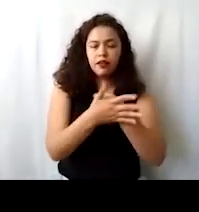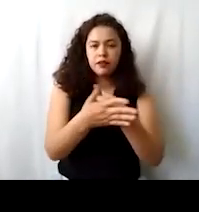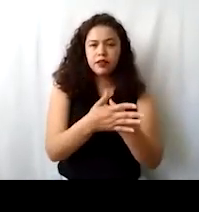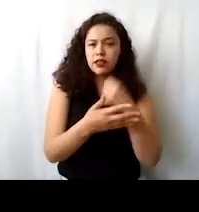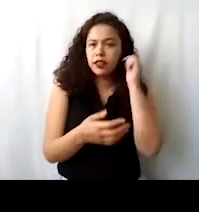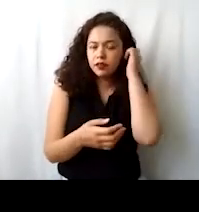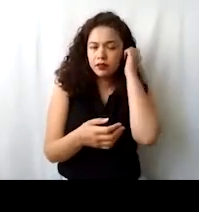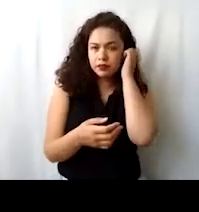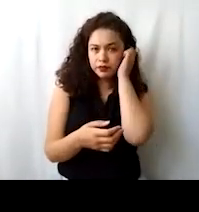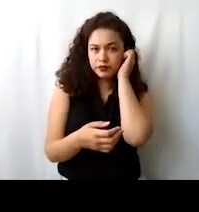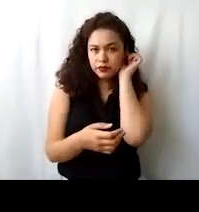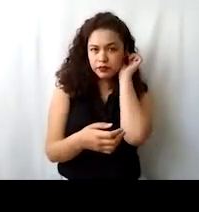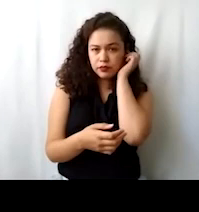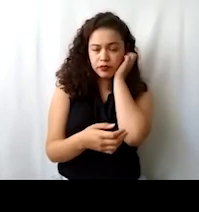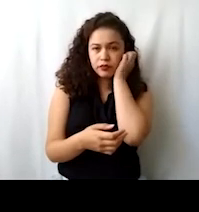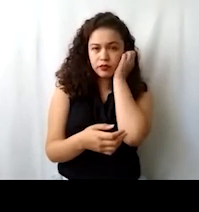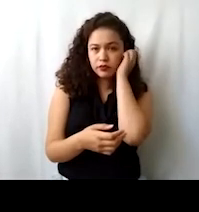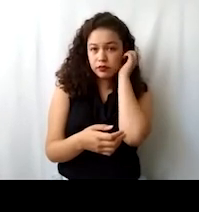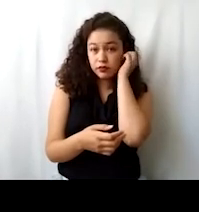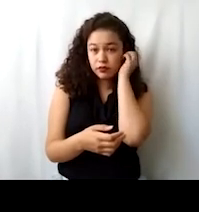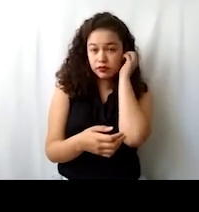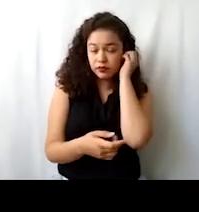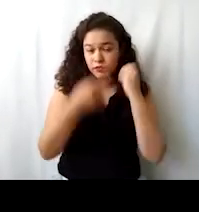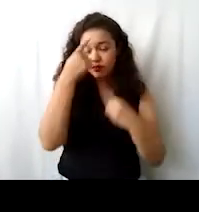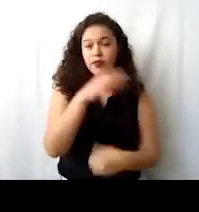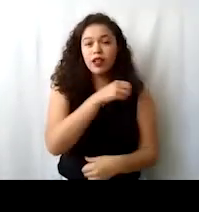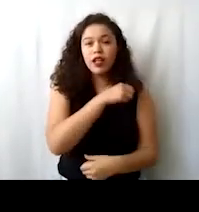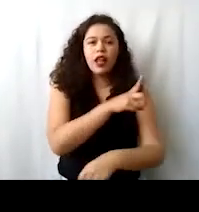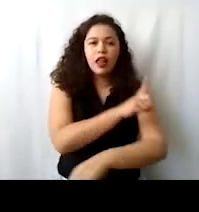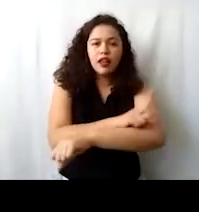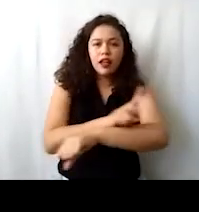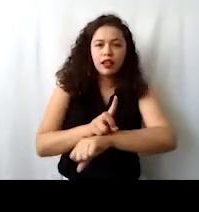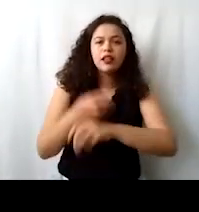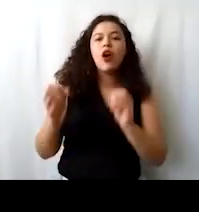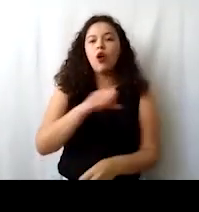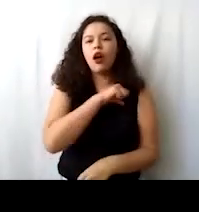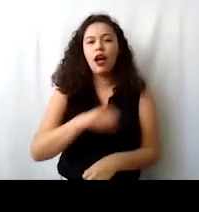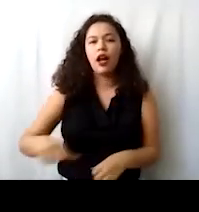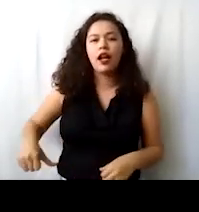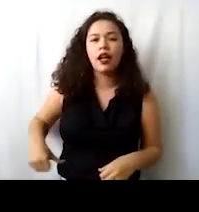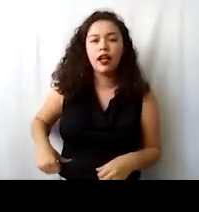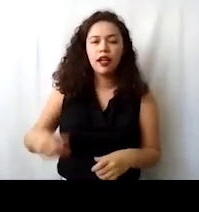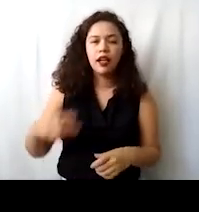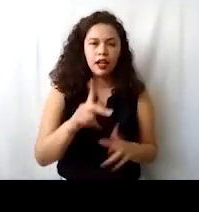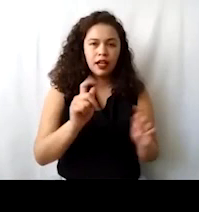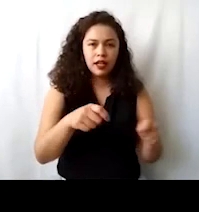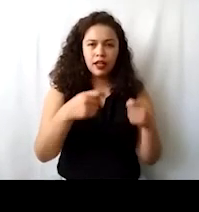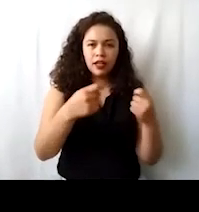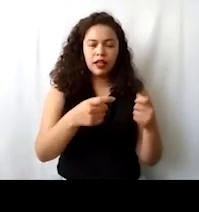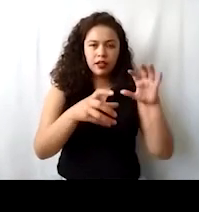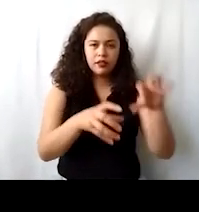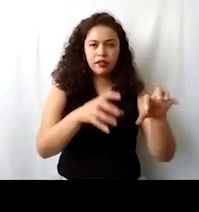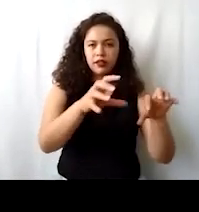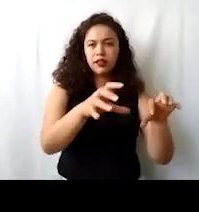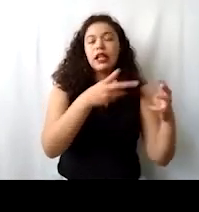efectos de la delegación o de la alcaldía que corresponde, tenemos que